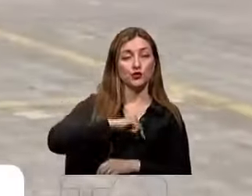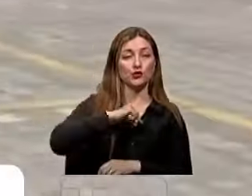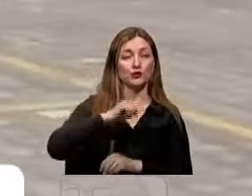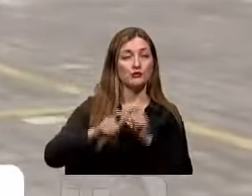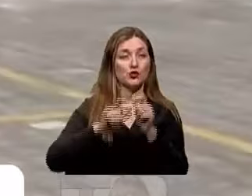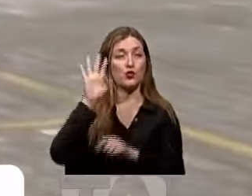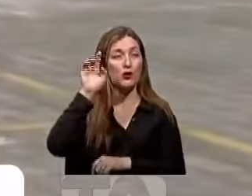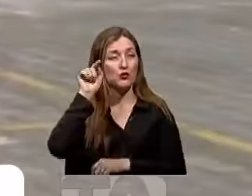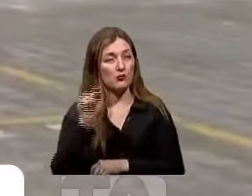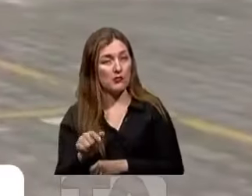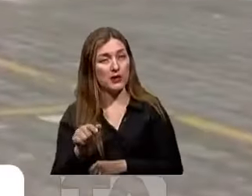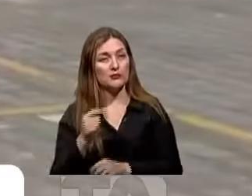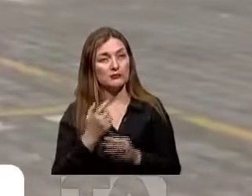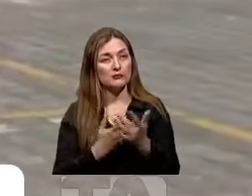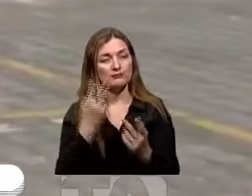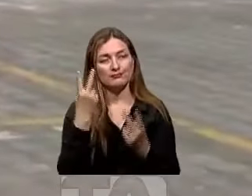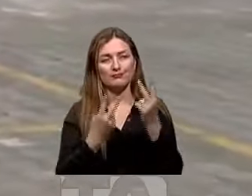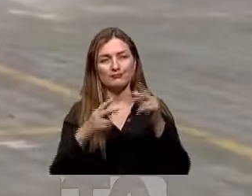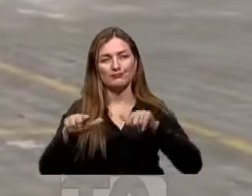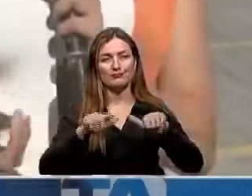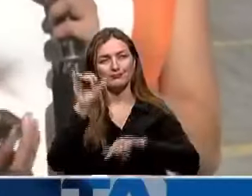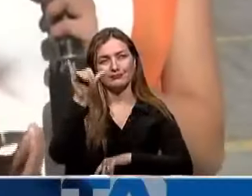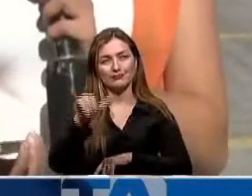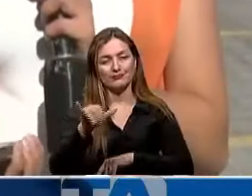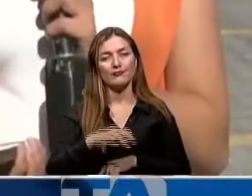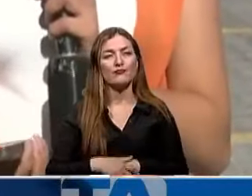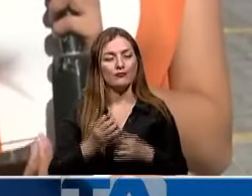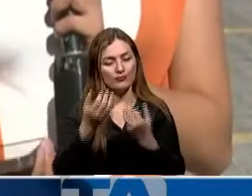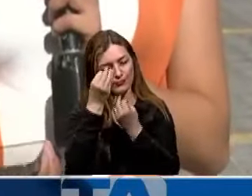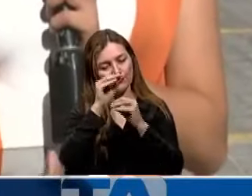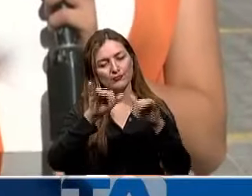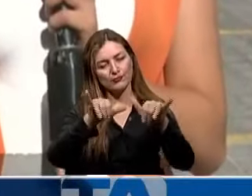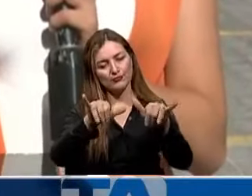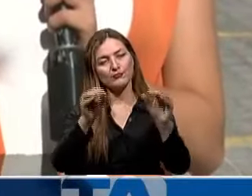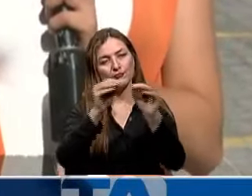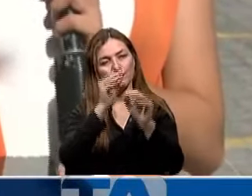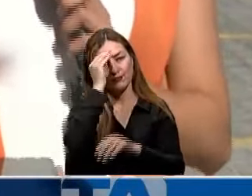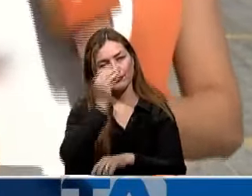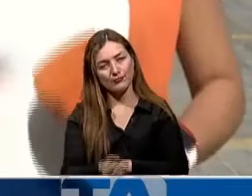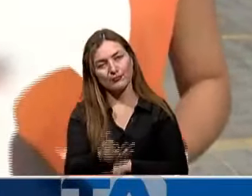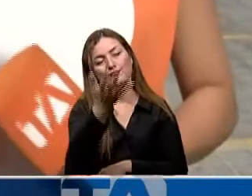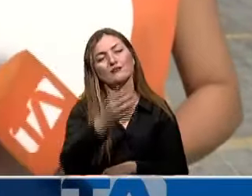4,000 personas que se espere que visiten este sábado es la información que tenemos volvemos con ustedes estudios muy buenos días Buenos días Nati